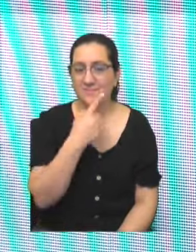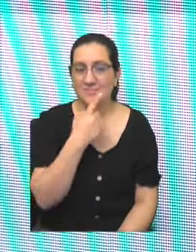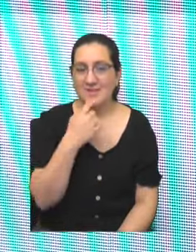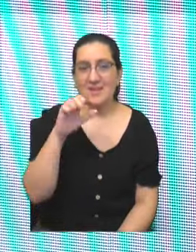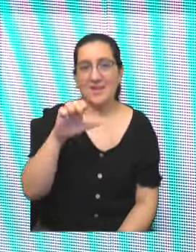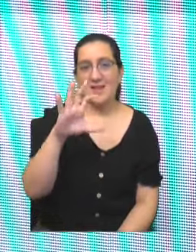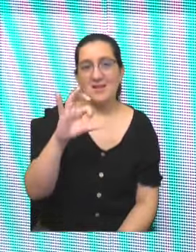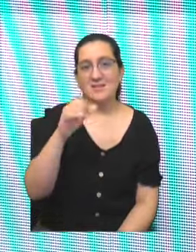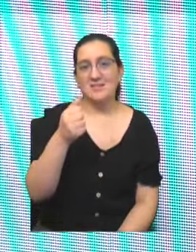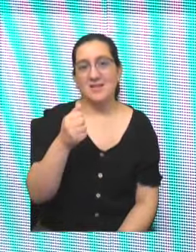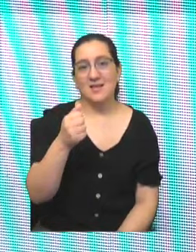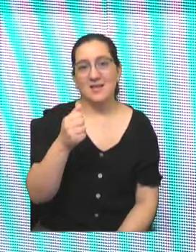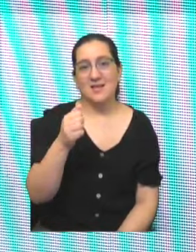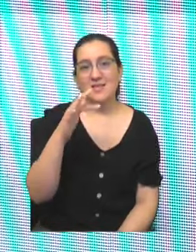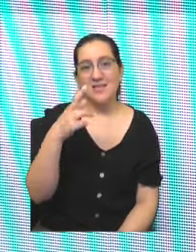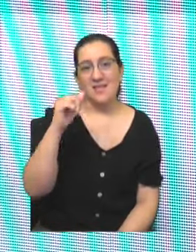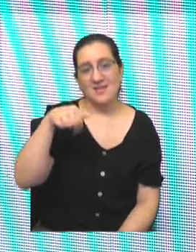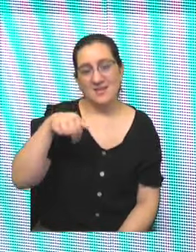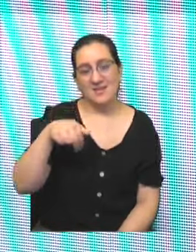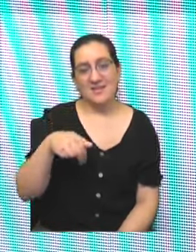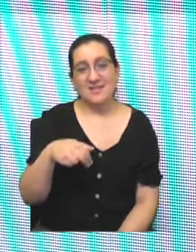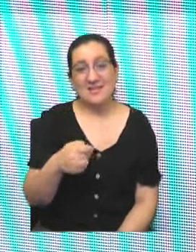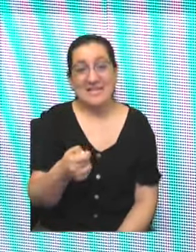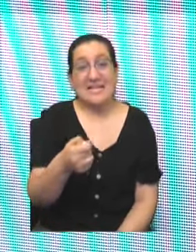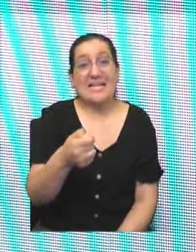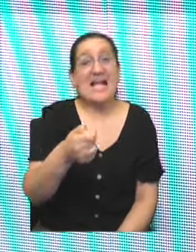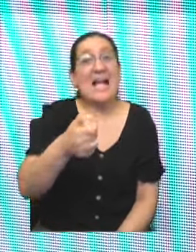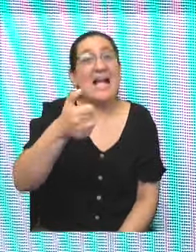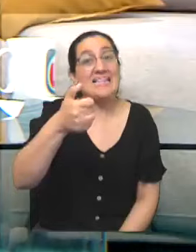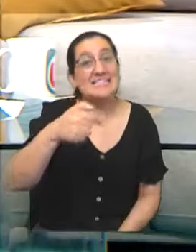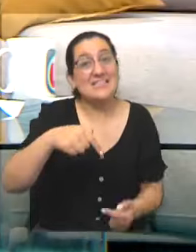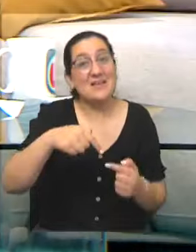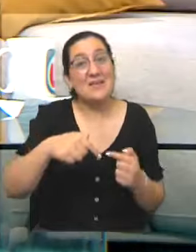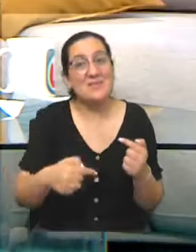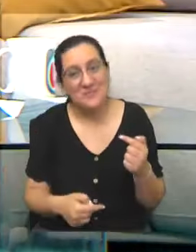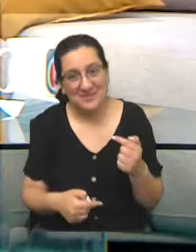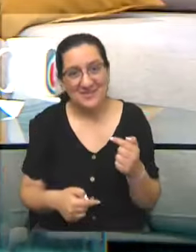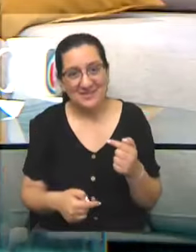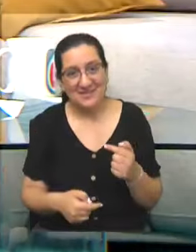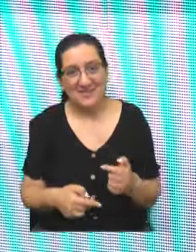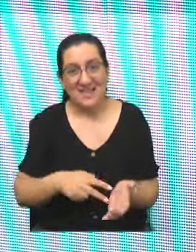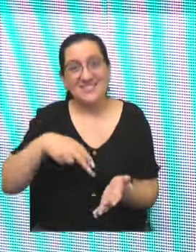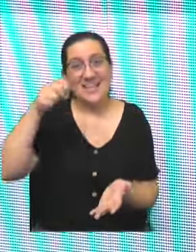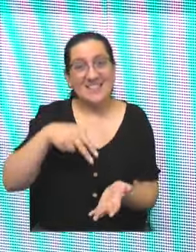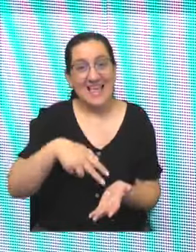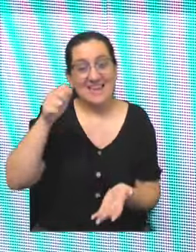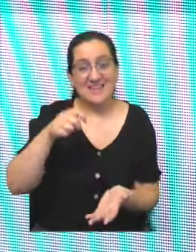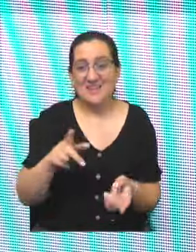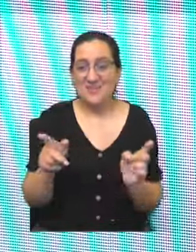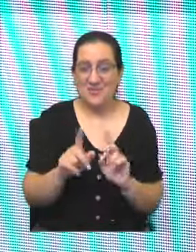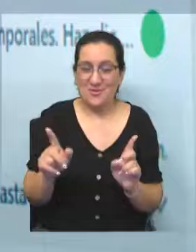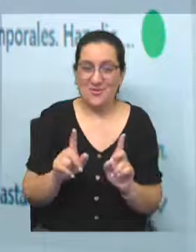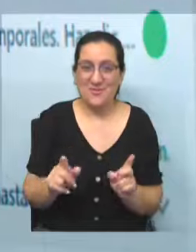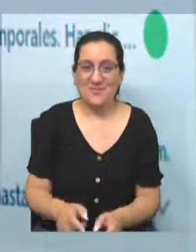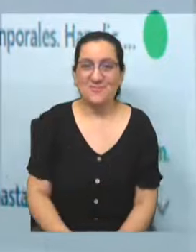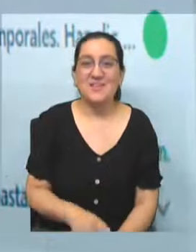Ah, el saltarín, está bien. Está bien, está bien. Sí. Estábamos a un borde de la caída para mí. No, estábamos no, muy cerquita. No. Conocida, es de las que